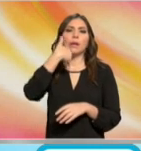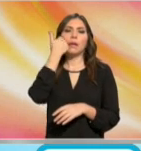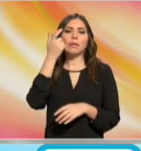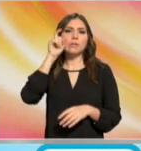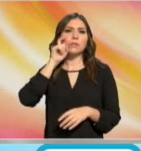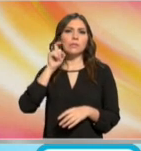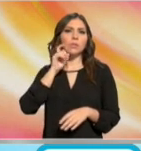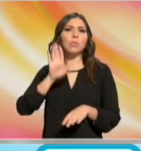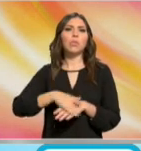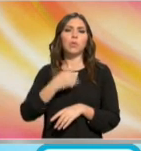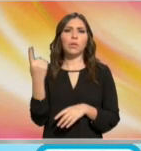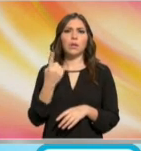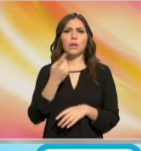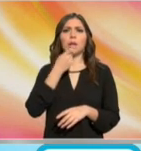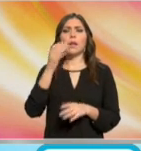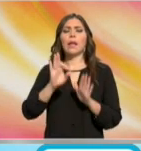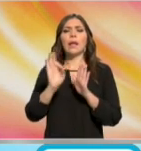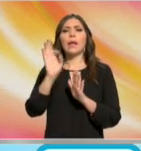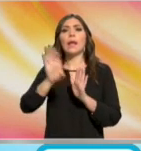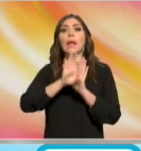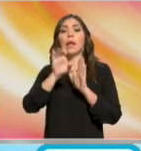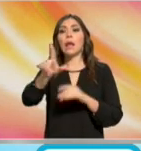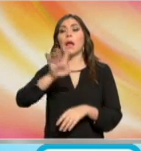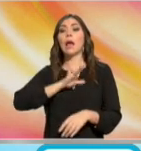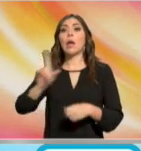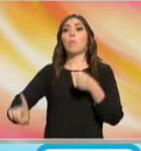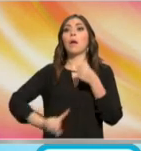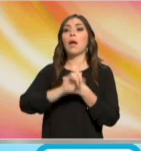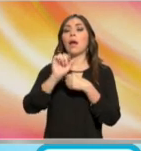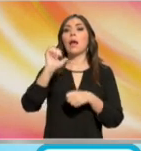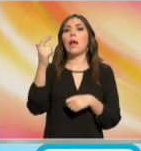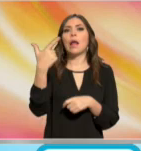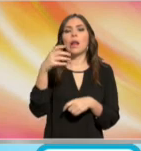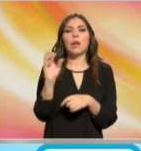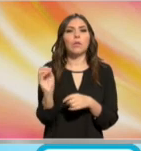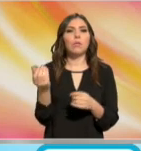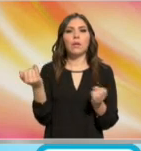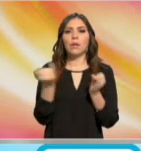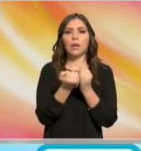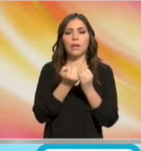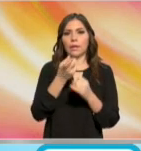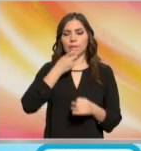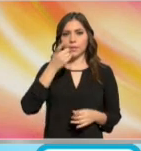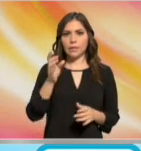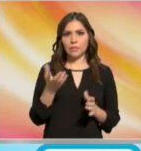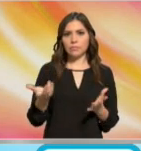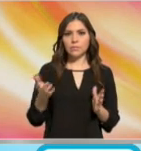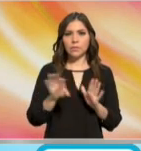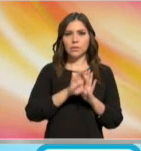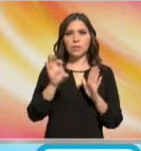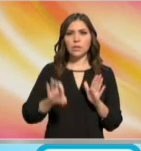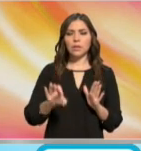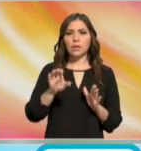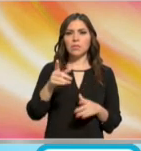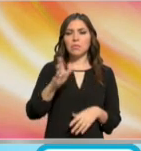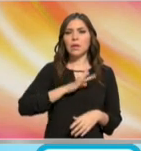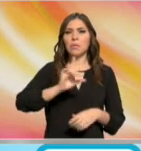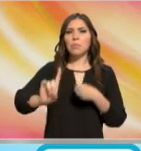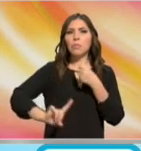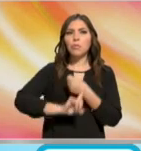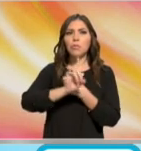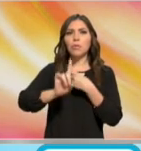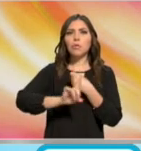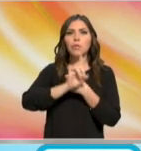sexualmente. O sea, es decir, no es porque padezcas algo como tal, como bien lo mencionabas, que es una deficiencia, es